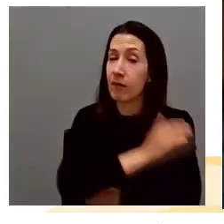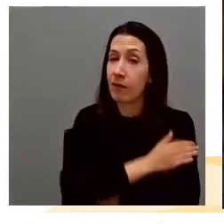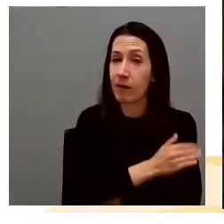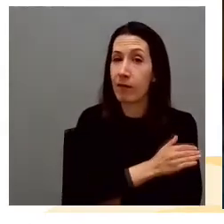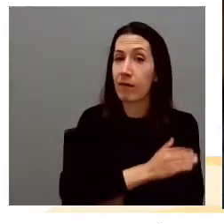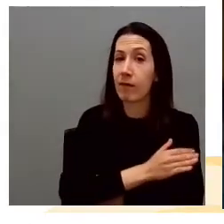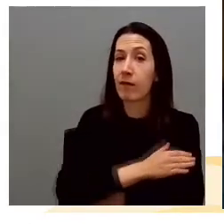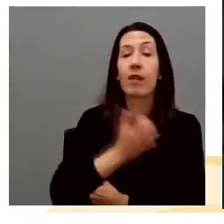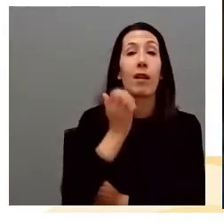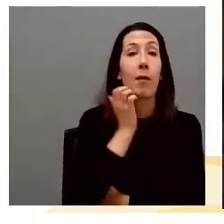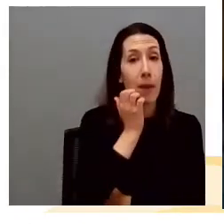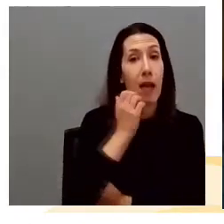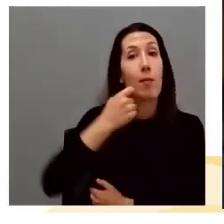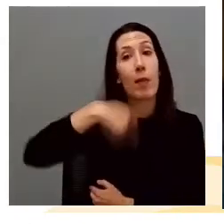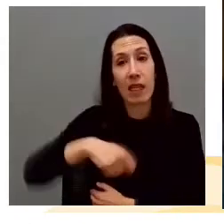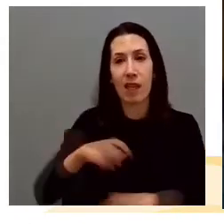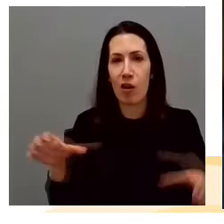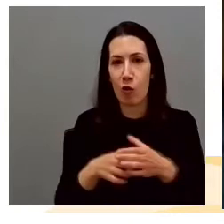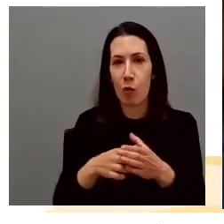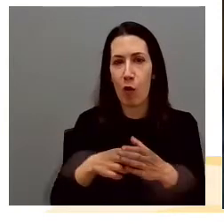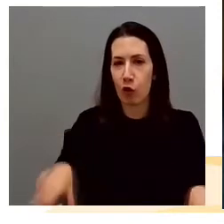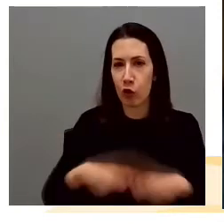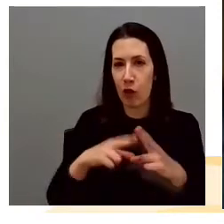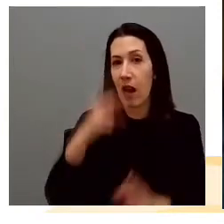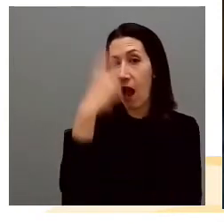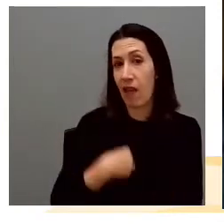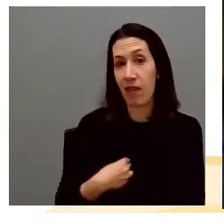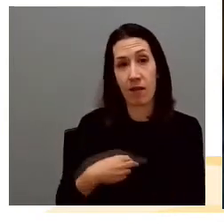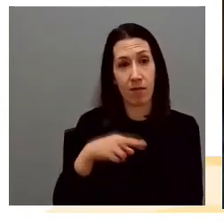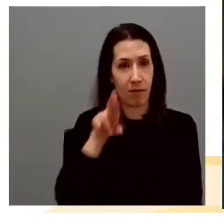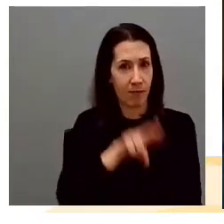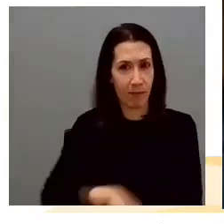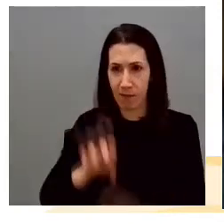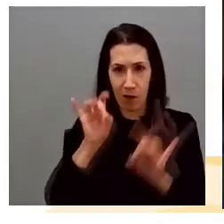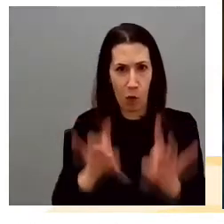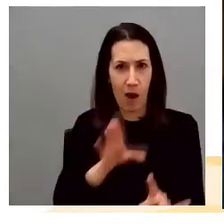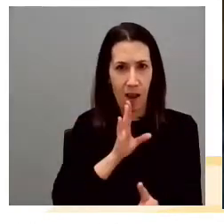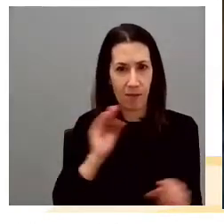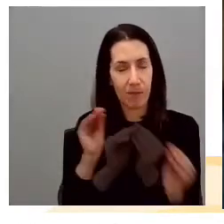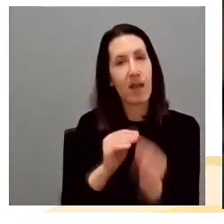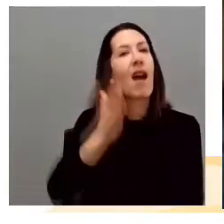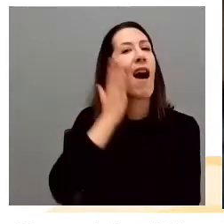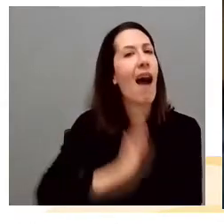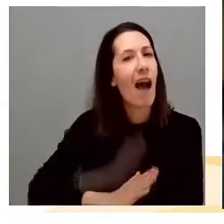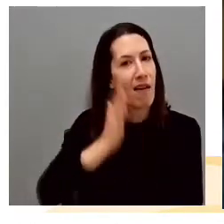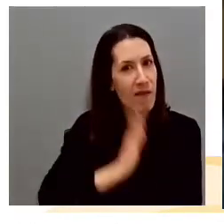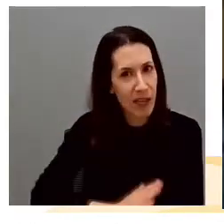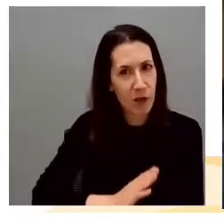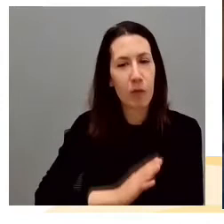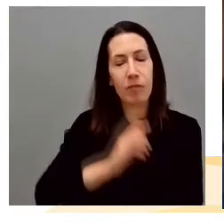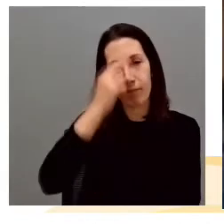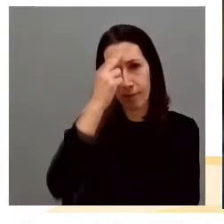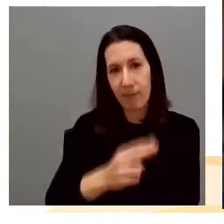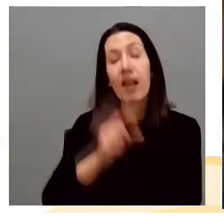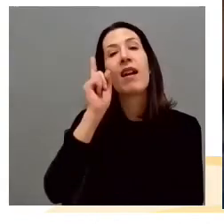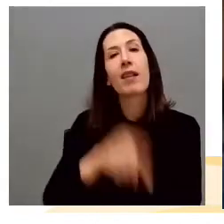Grupo Social 11, pues me expreso en los mismos términos de afecto y consideración y de